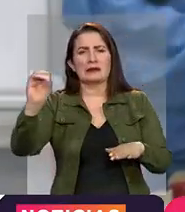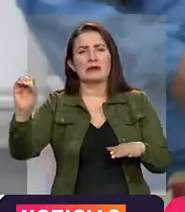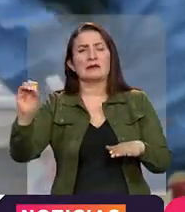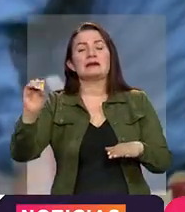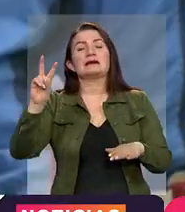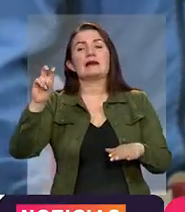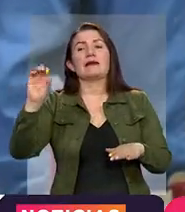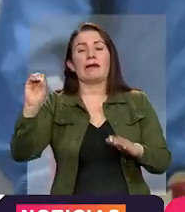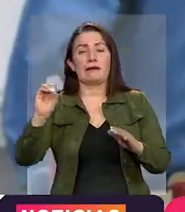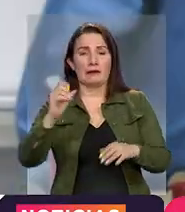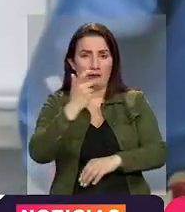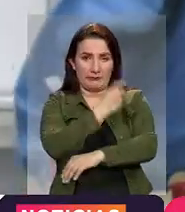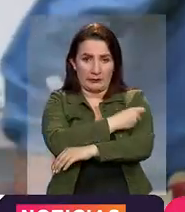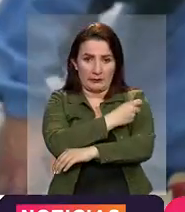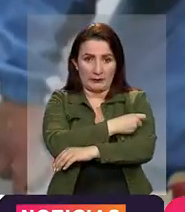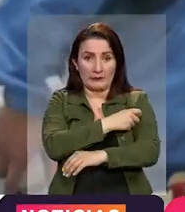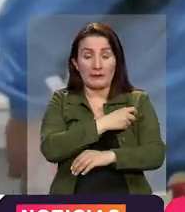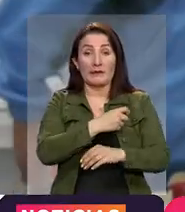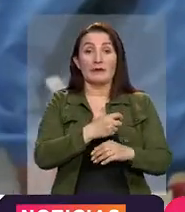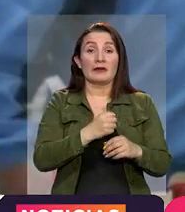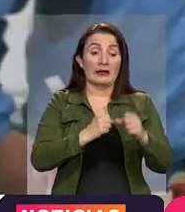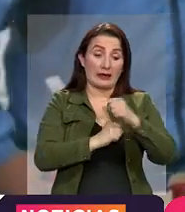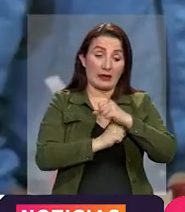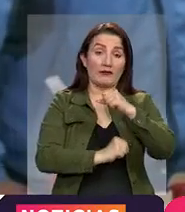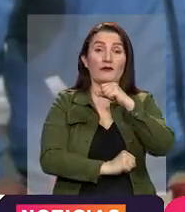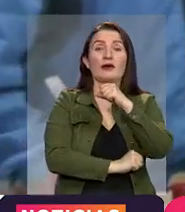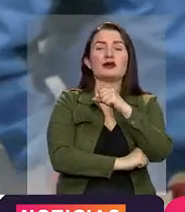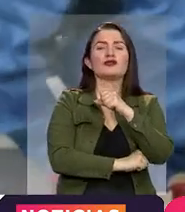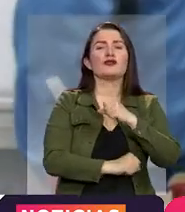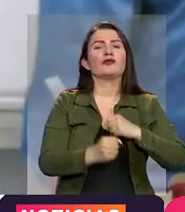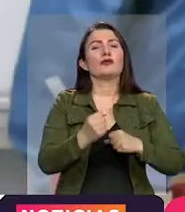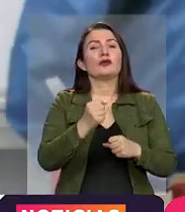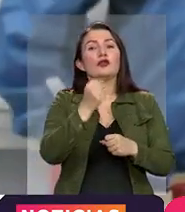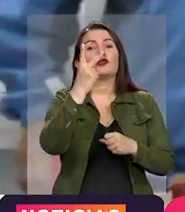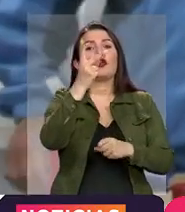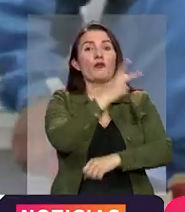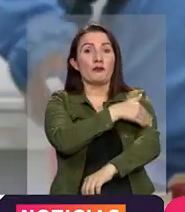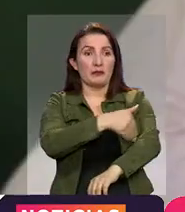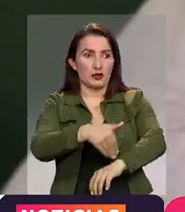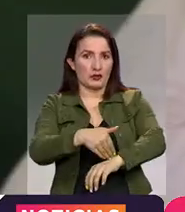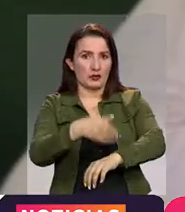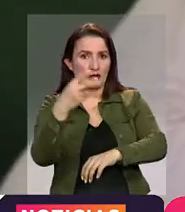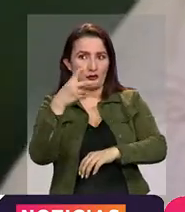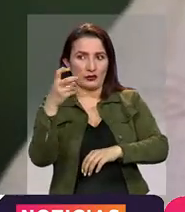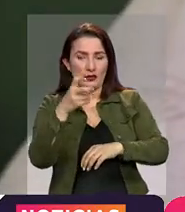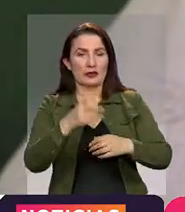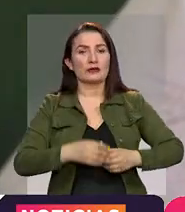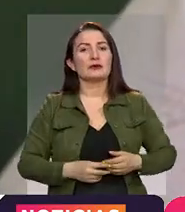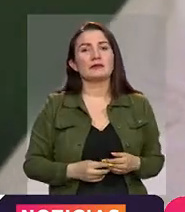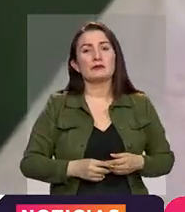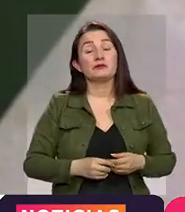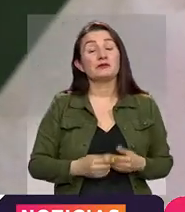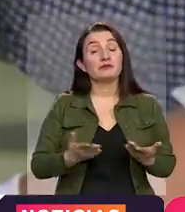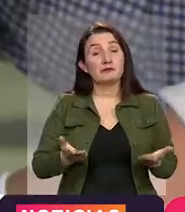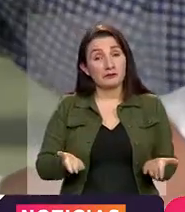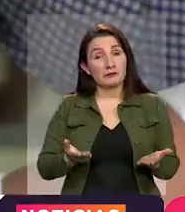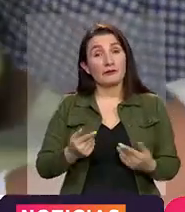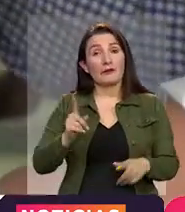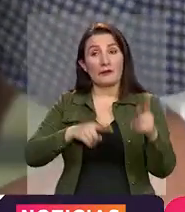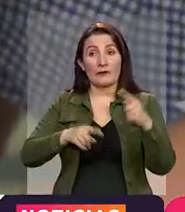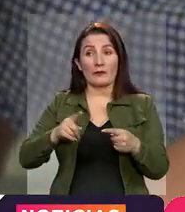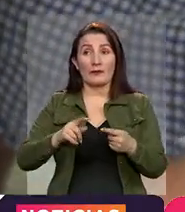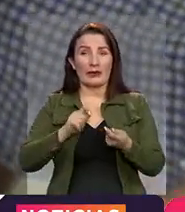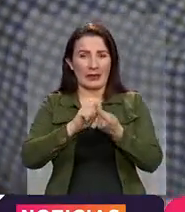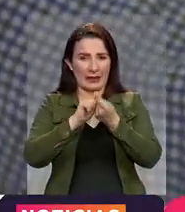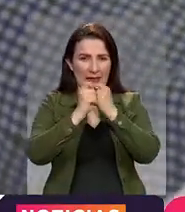5.700.070 dosis. Y en refuerzos solo vamos en 2.200.000. Asimismo, hay cambios en la mezcla